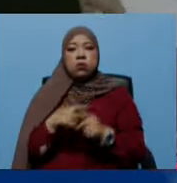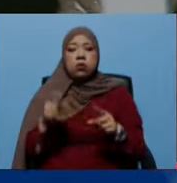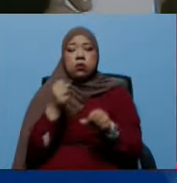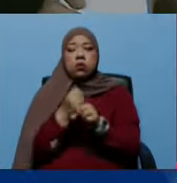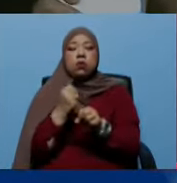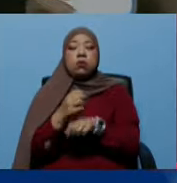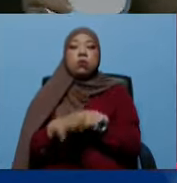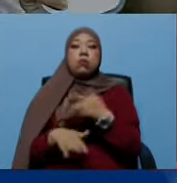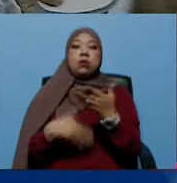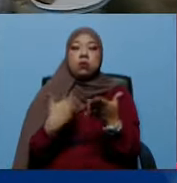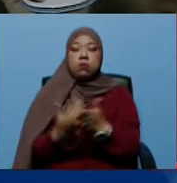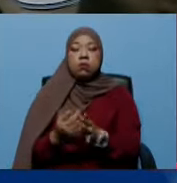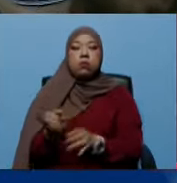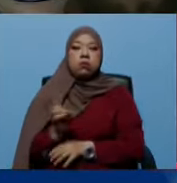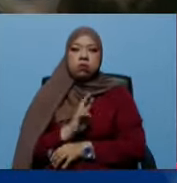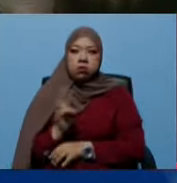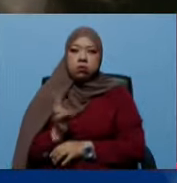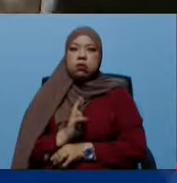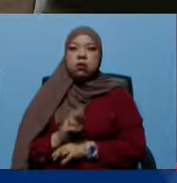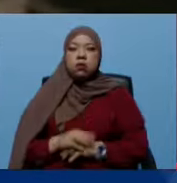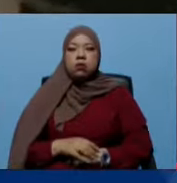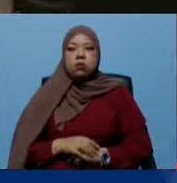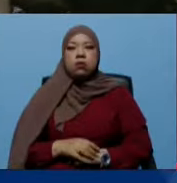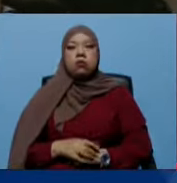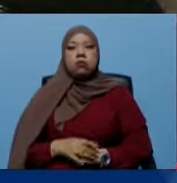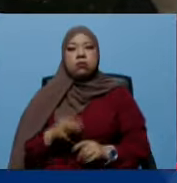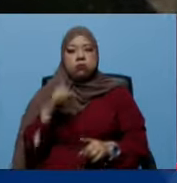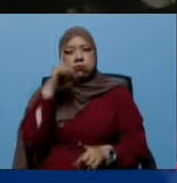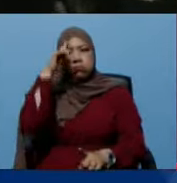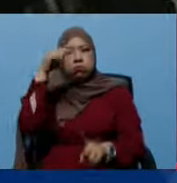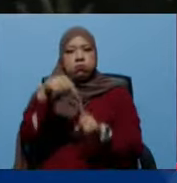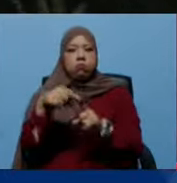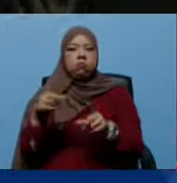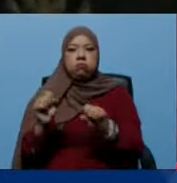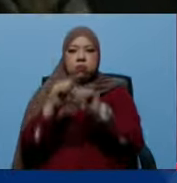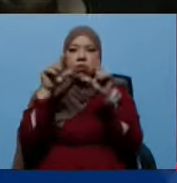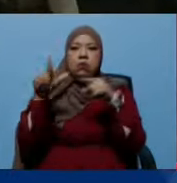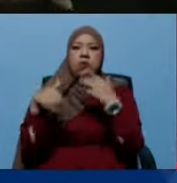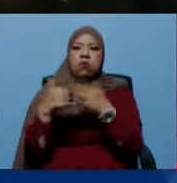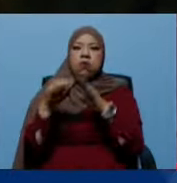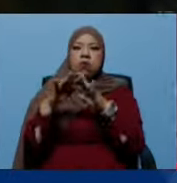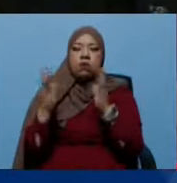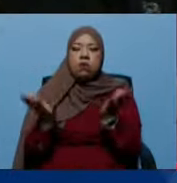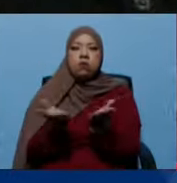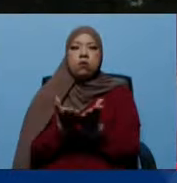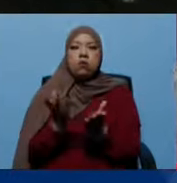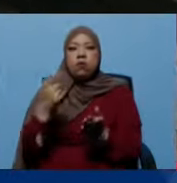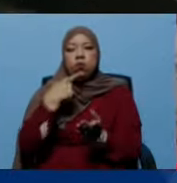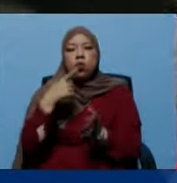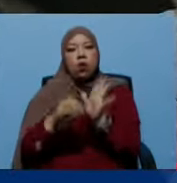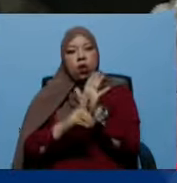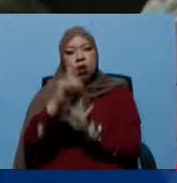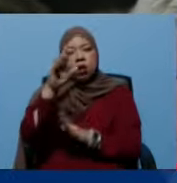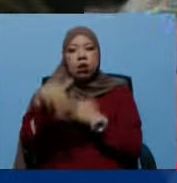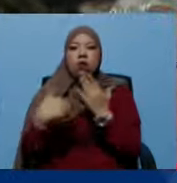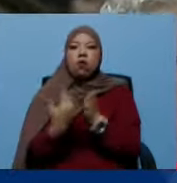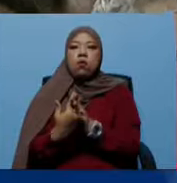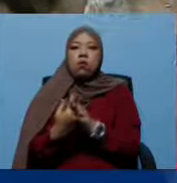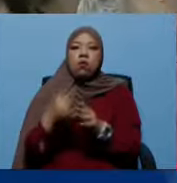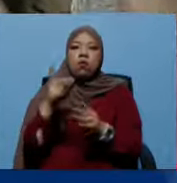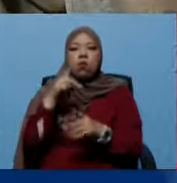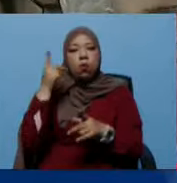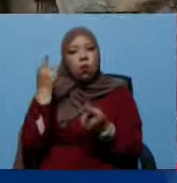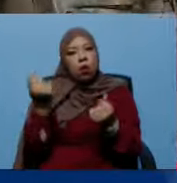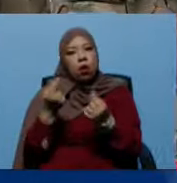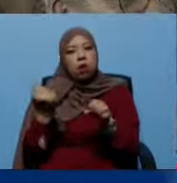dije, pero Venezuela tomó el camino y va a ser el asombro del mundo entero por su desarrollo, por su